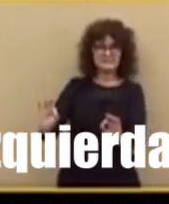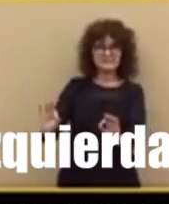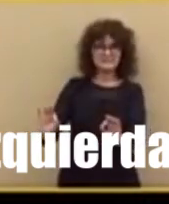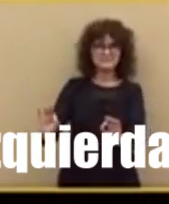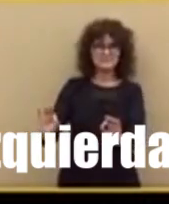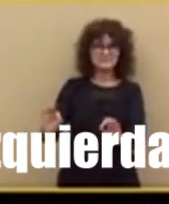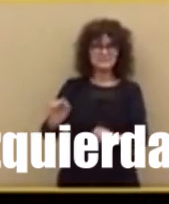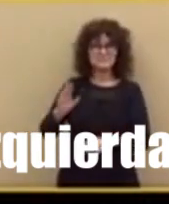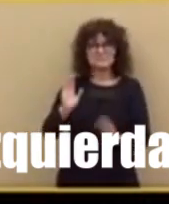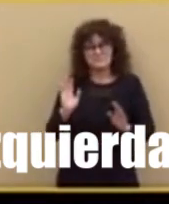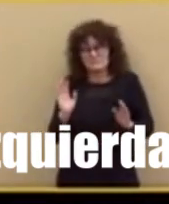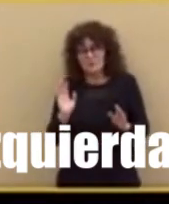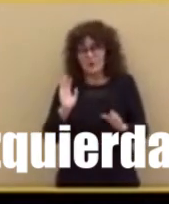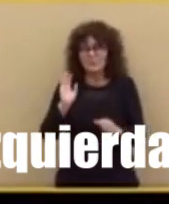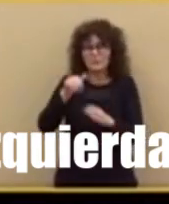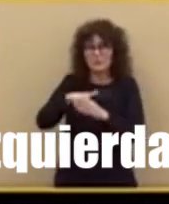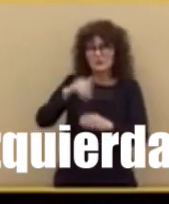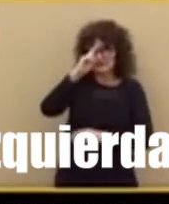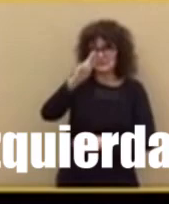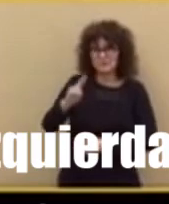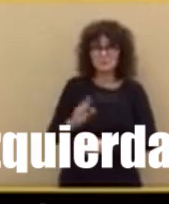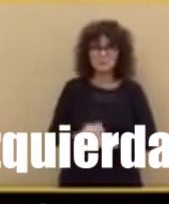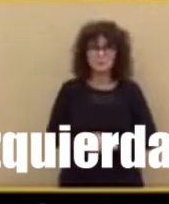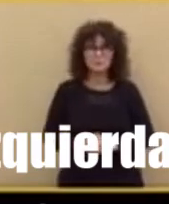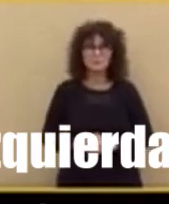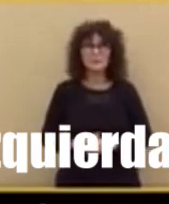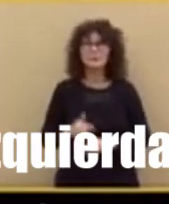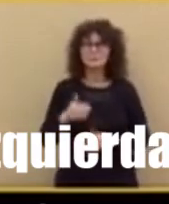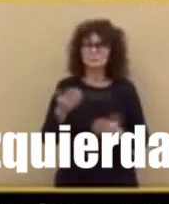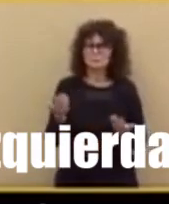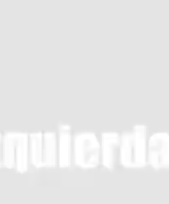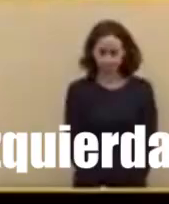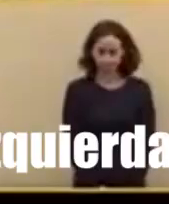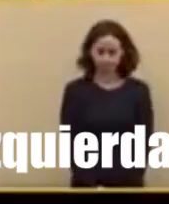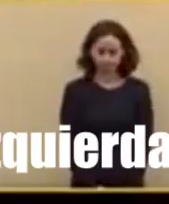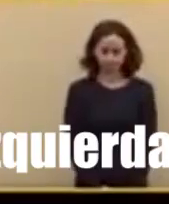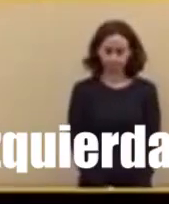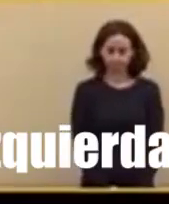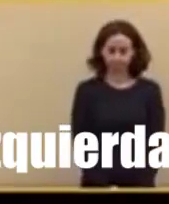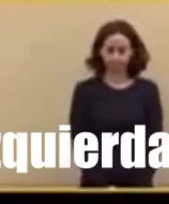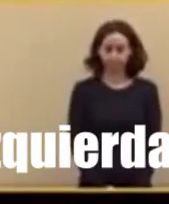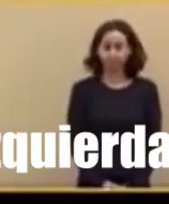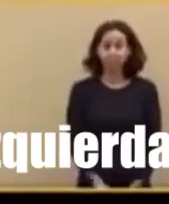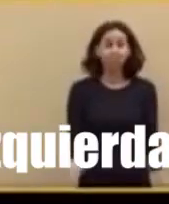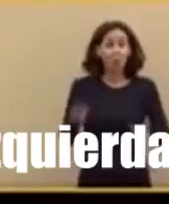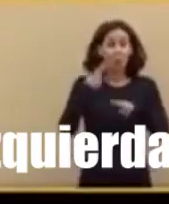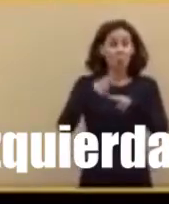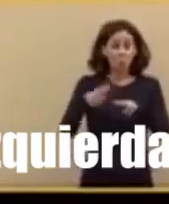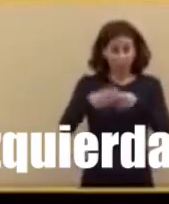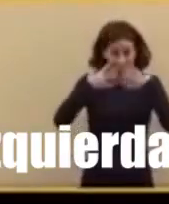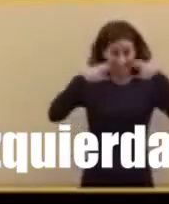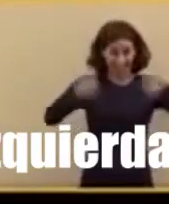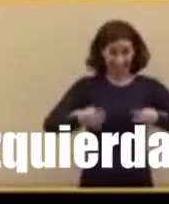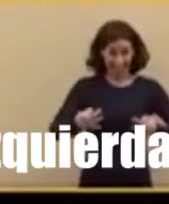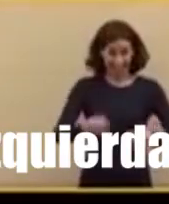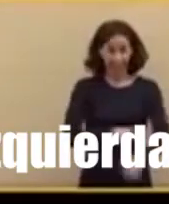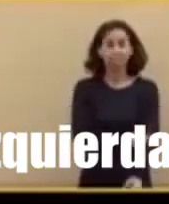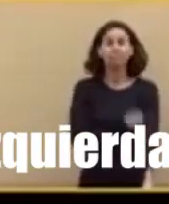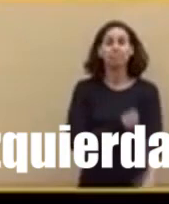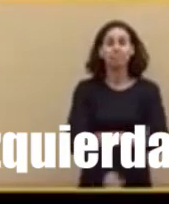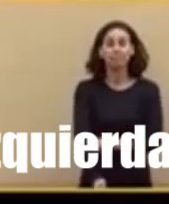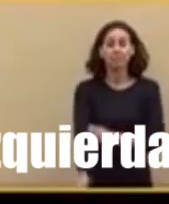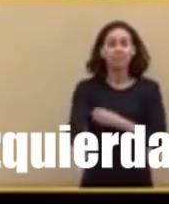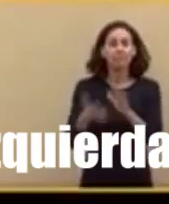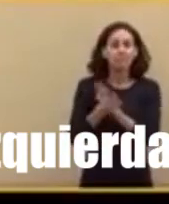mucho a sus votantes y por eso voy a aprovechar la oportunidad para dirigirme a ellos. La política real es hacer cosas por la gente, a